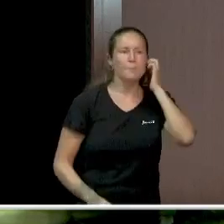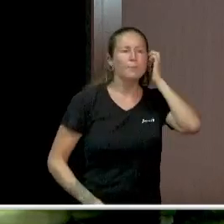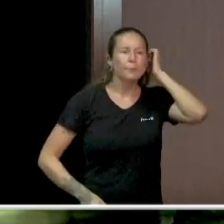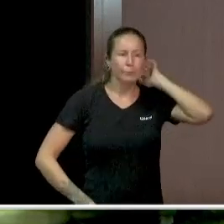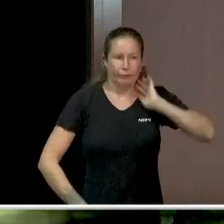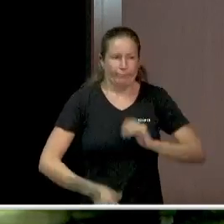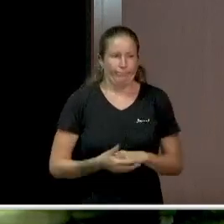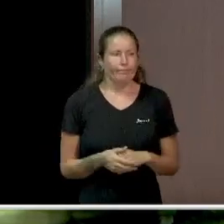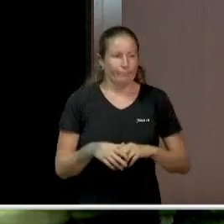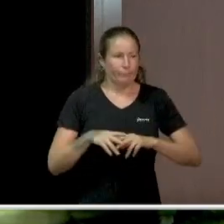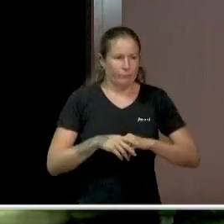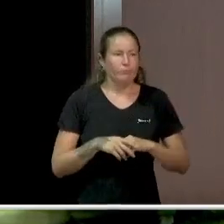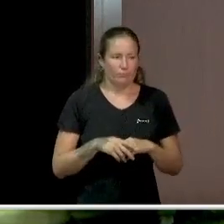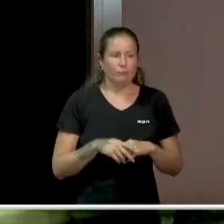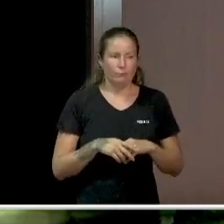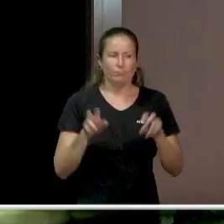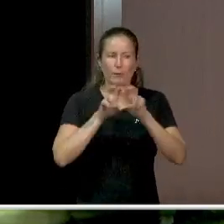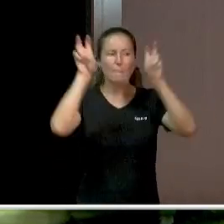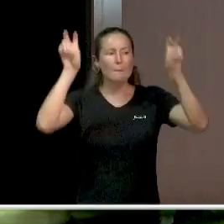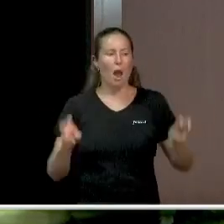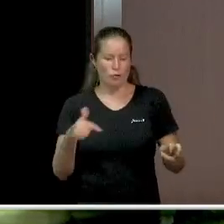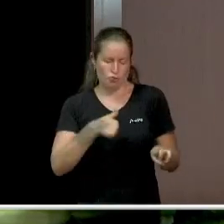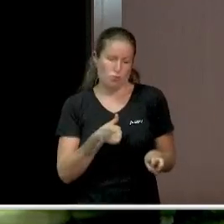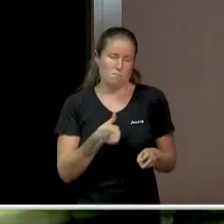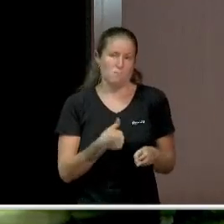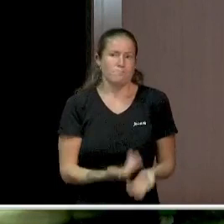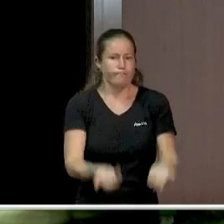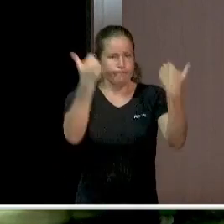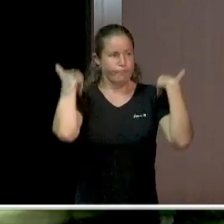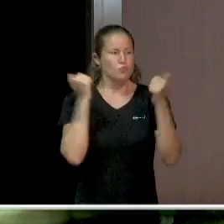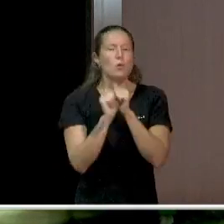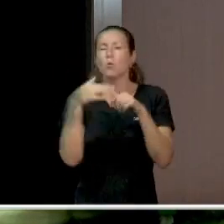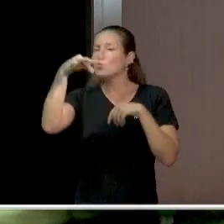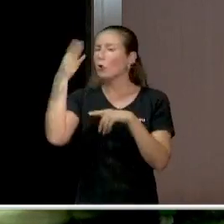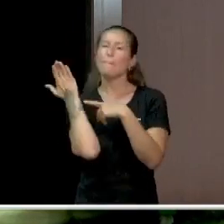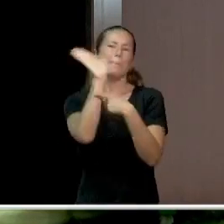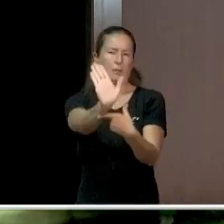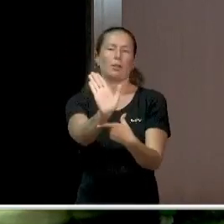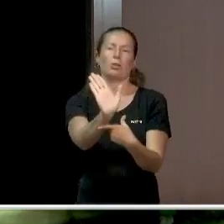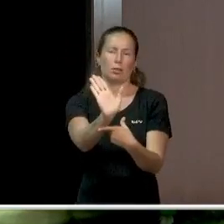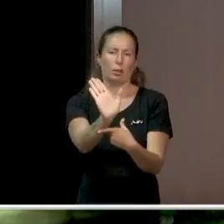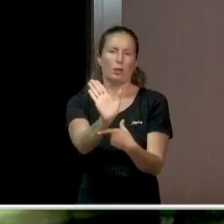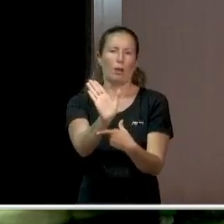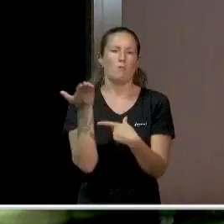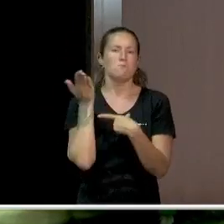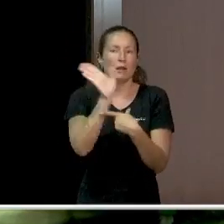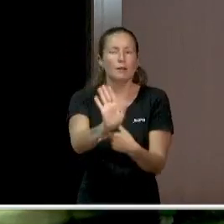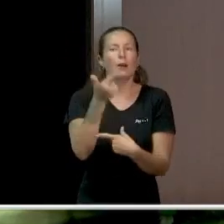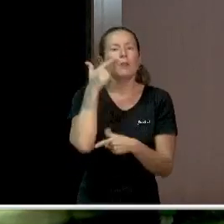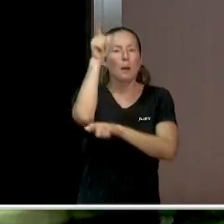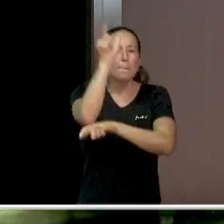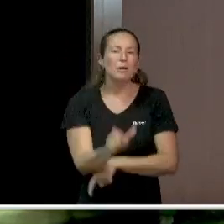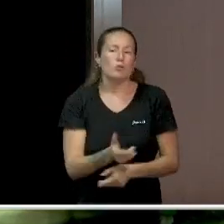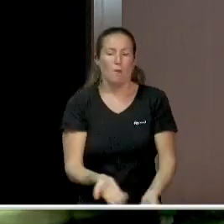En este marco, a mí me corresponde única y exclusivamente presentar a quien se va a encargar de la